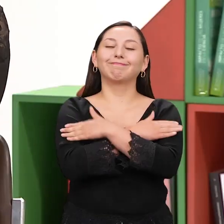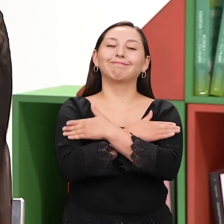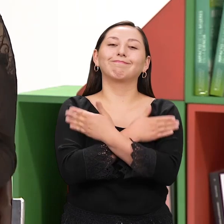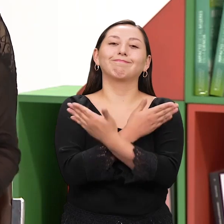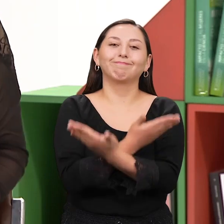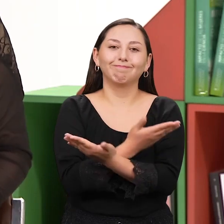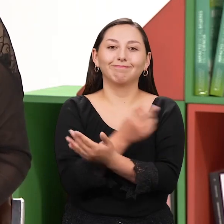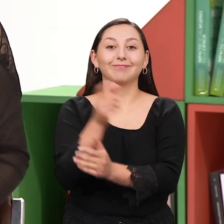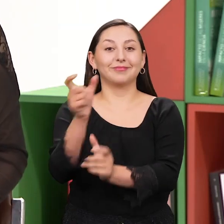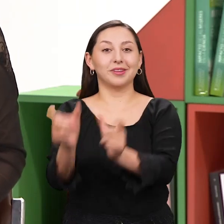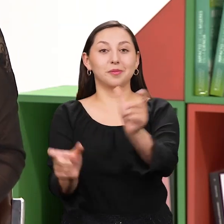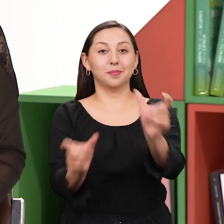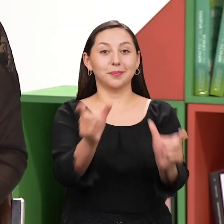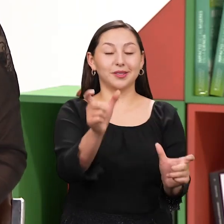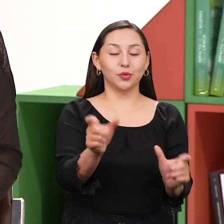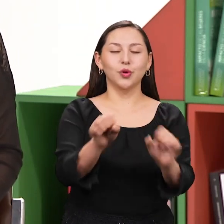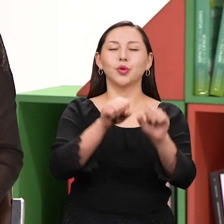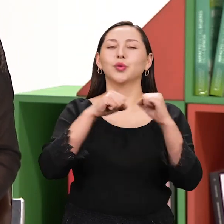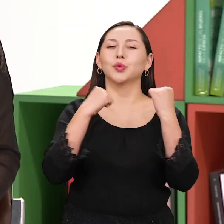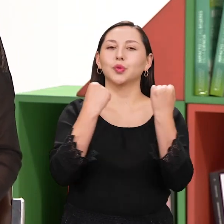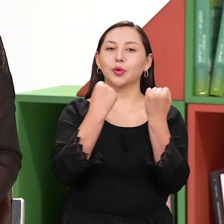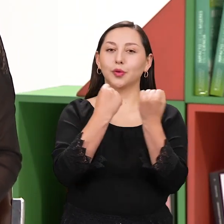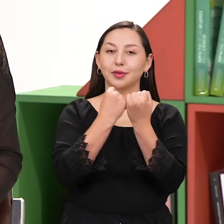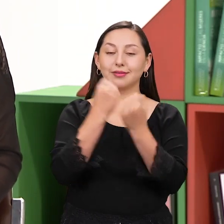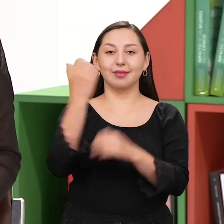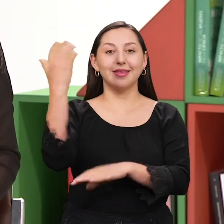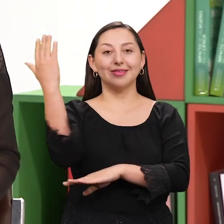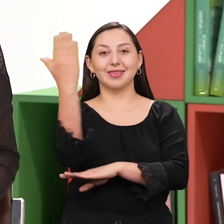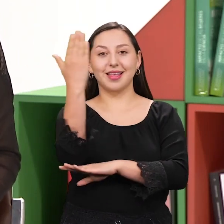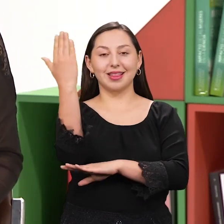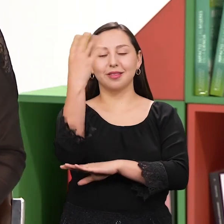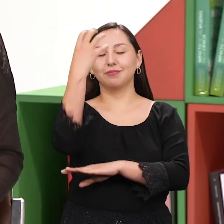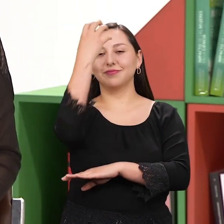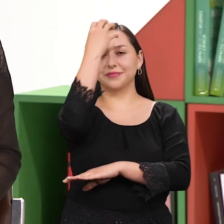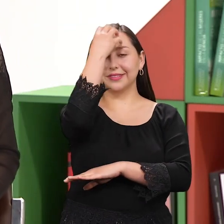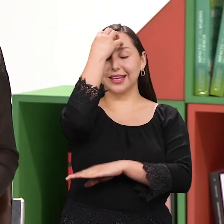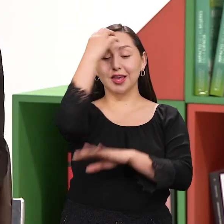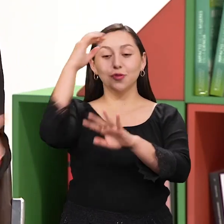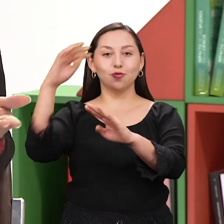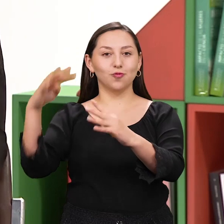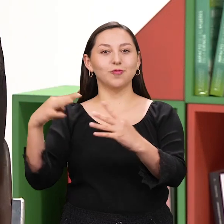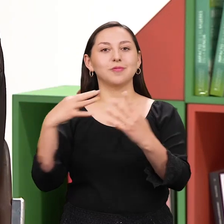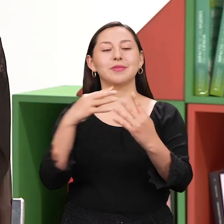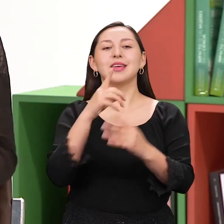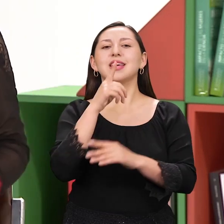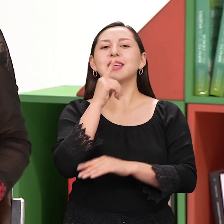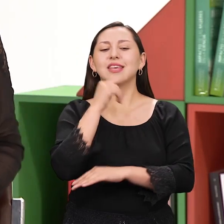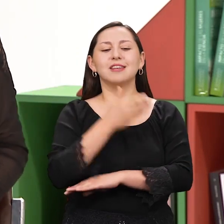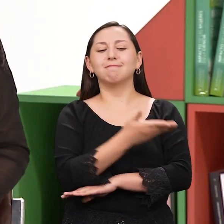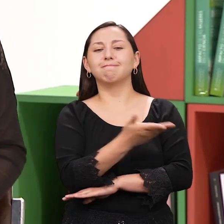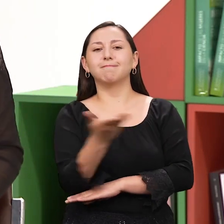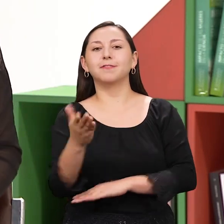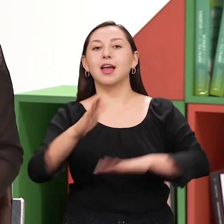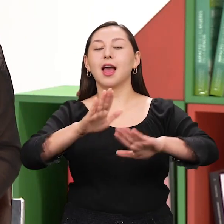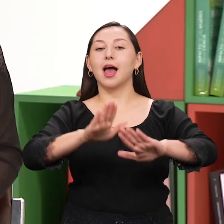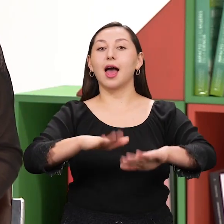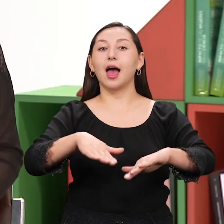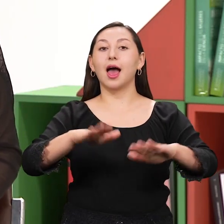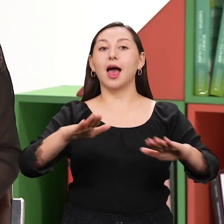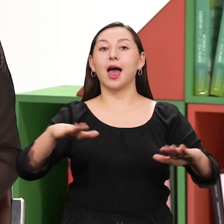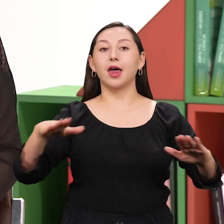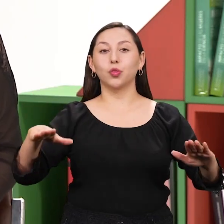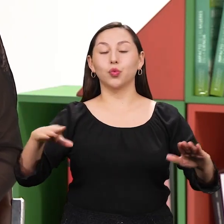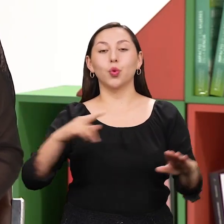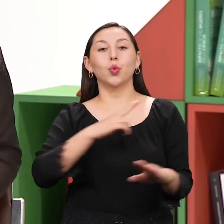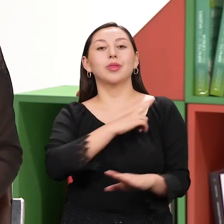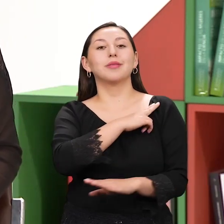Saludamos a usted que nos acompaña a través de la pantalla y también a quienes están hoy de manera presencial, las estudiantes de la Facultad de Comunicación